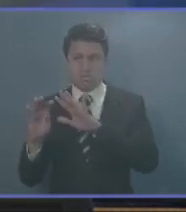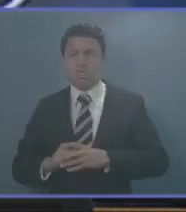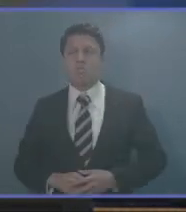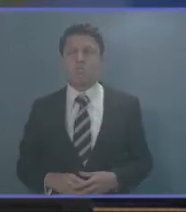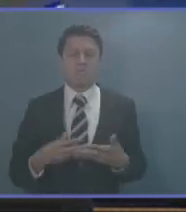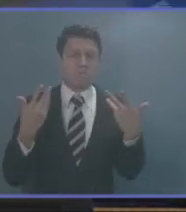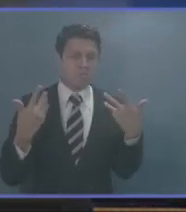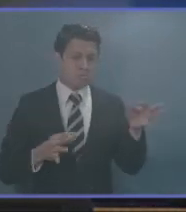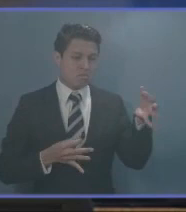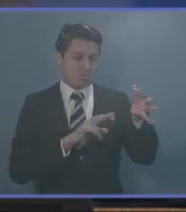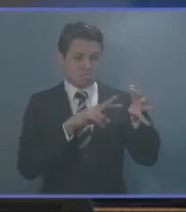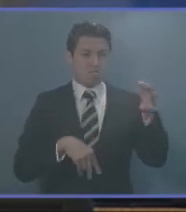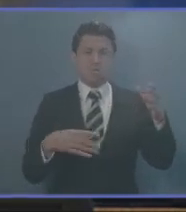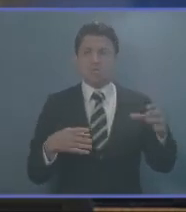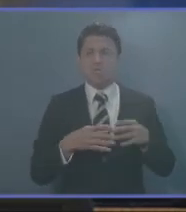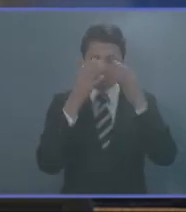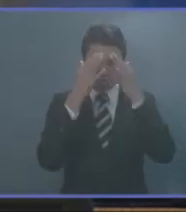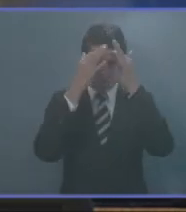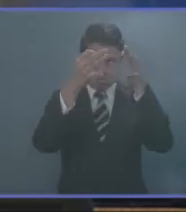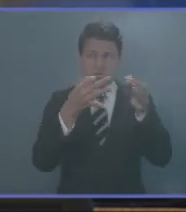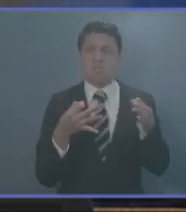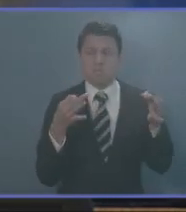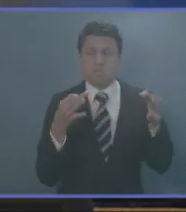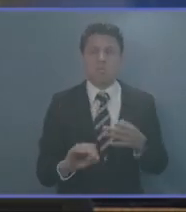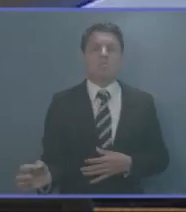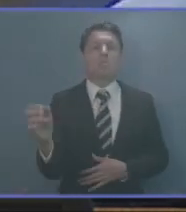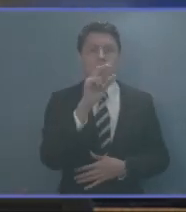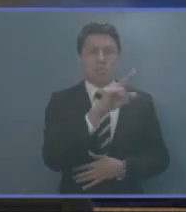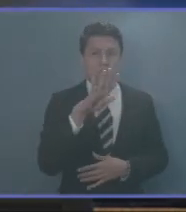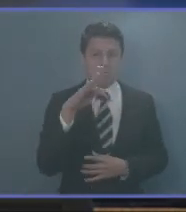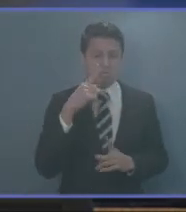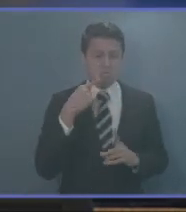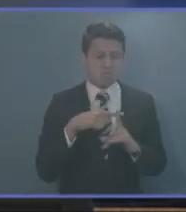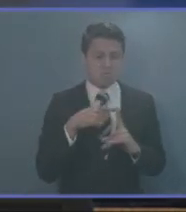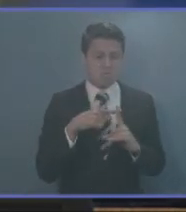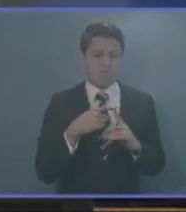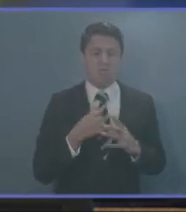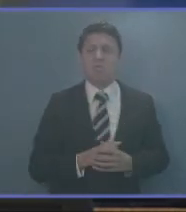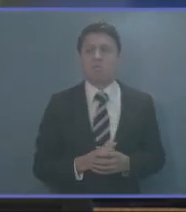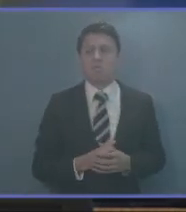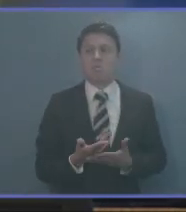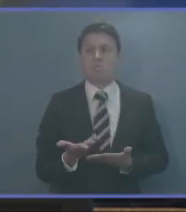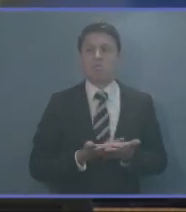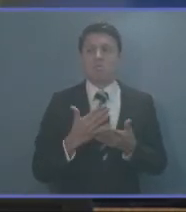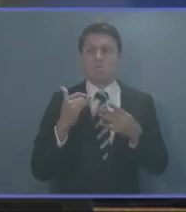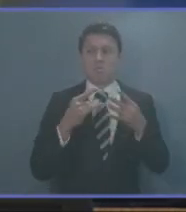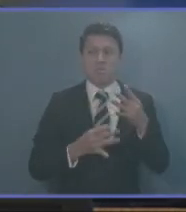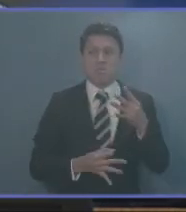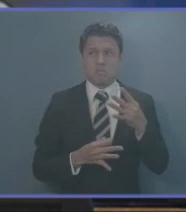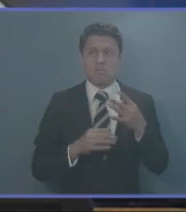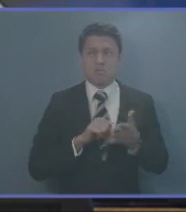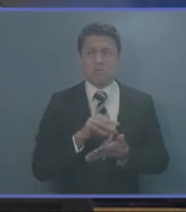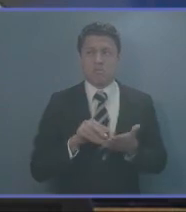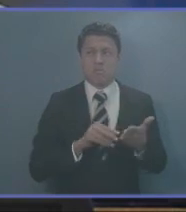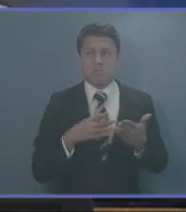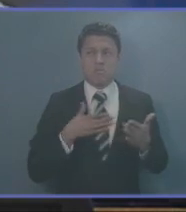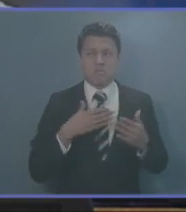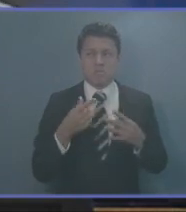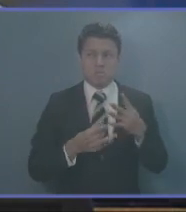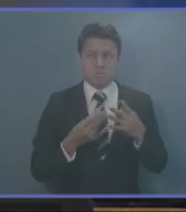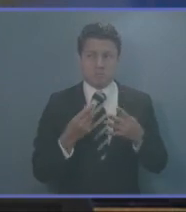2019. Leído el dictamen número 34 y el proyecto de decreto que contiene la